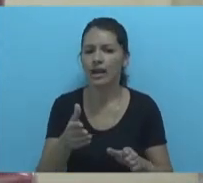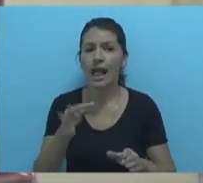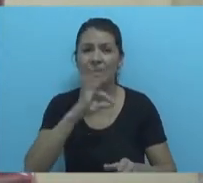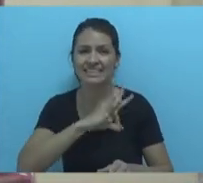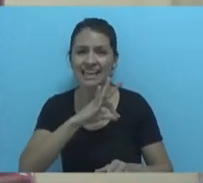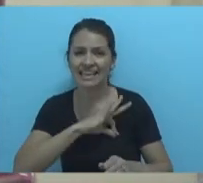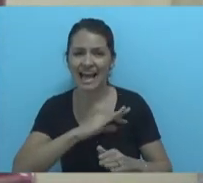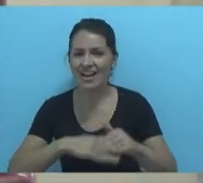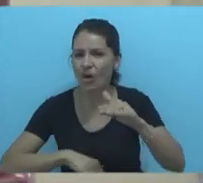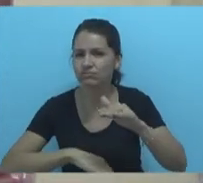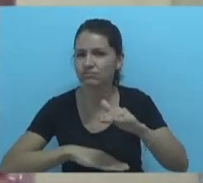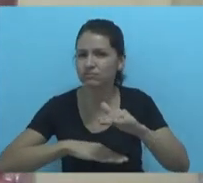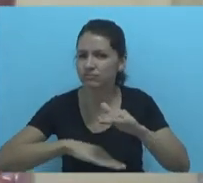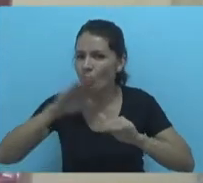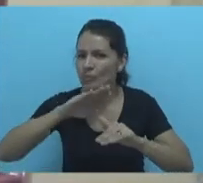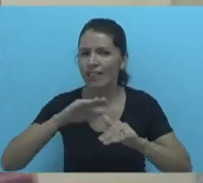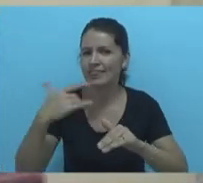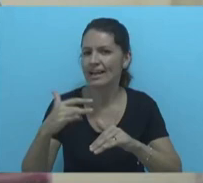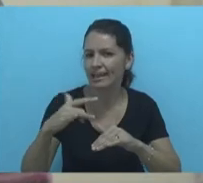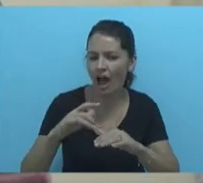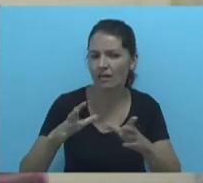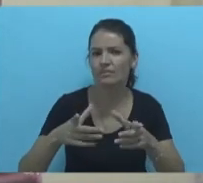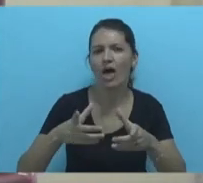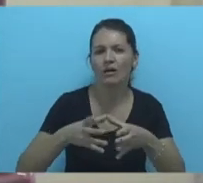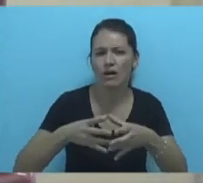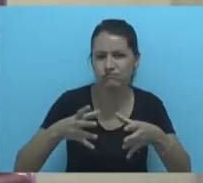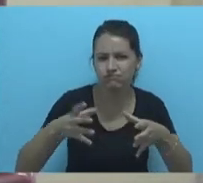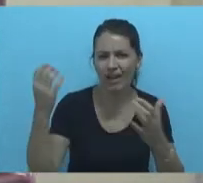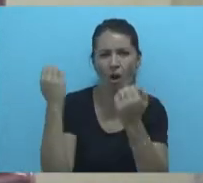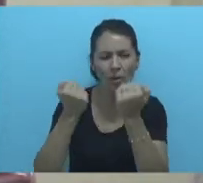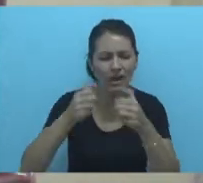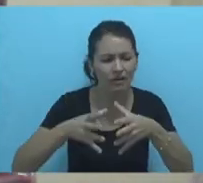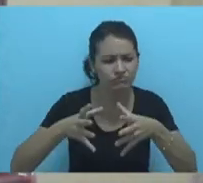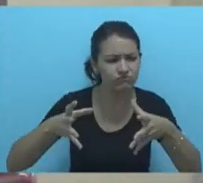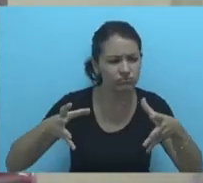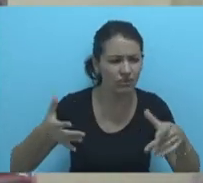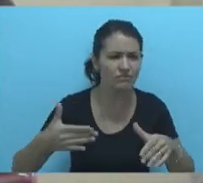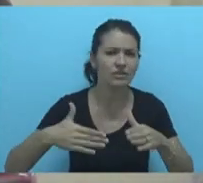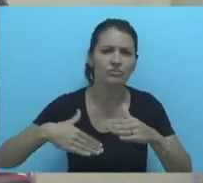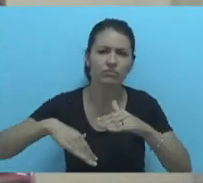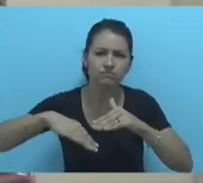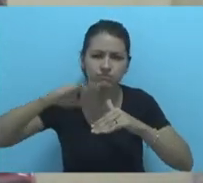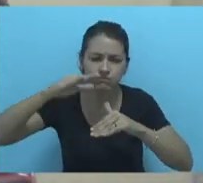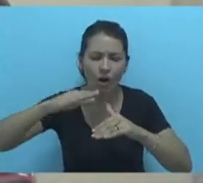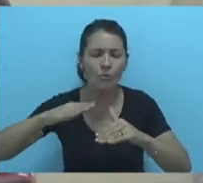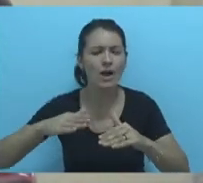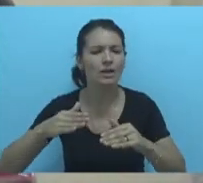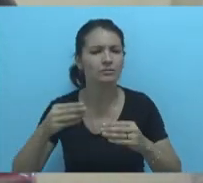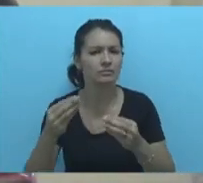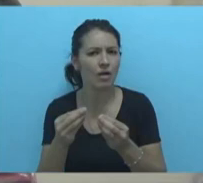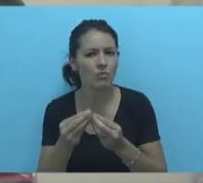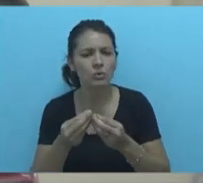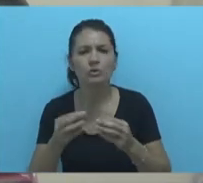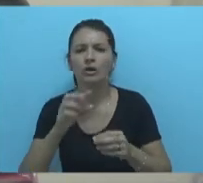salarios no pierdan ante la inflación y sabiendo justamente que, bueno, que